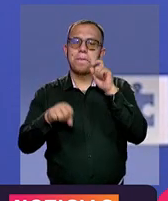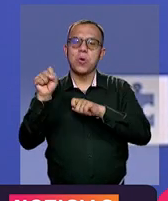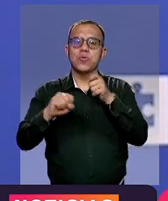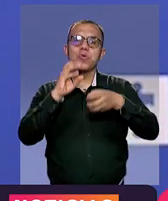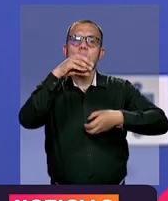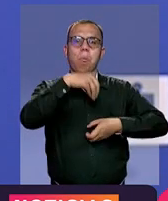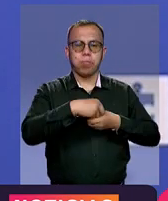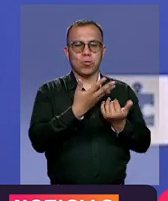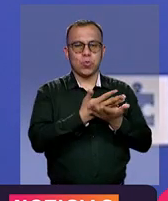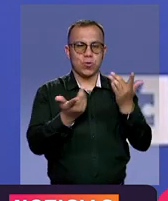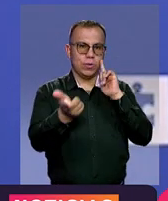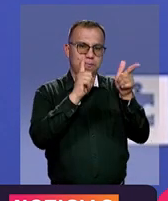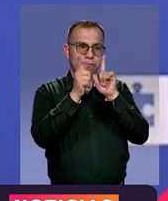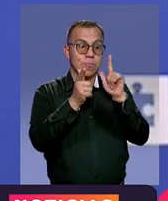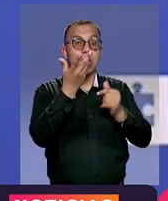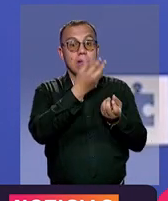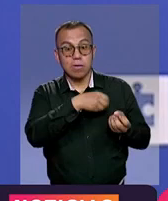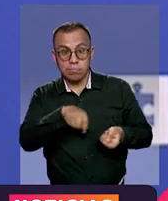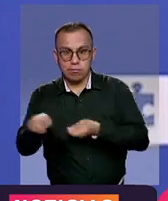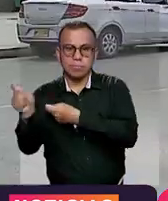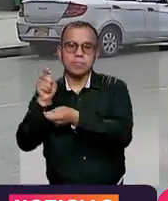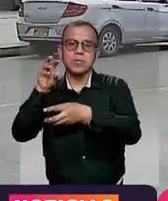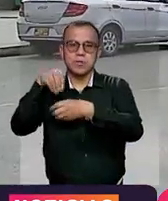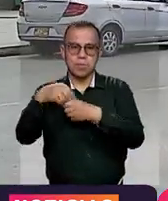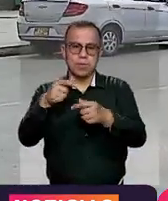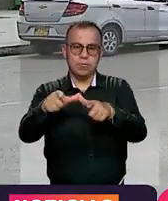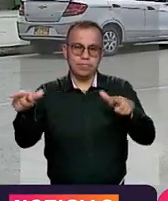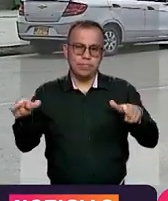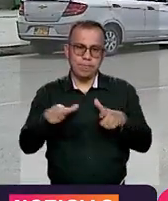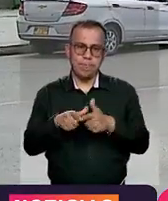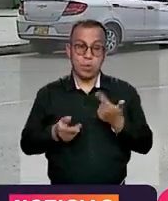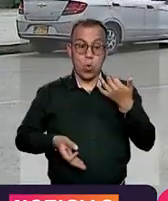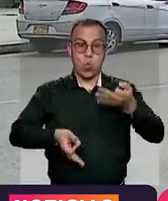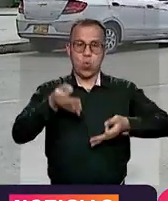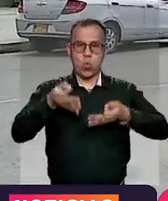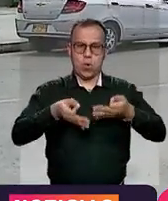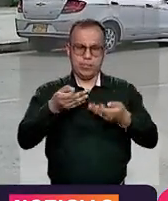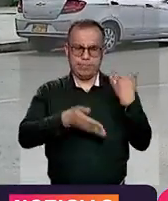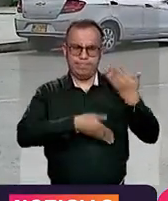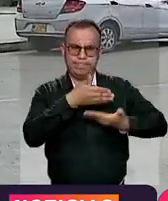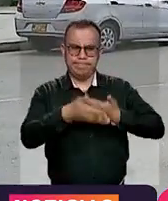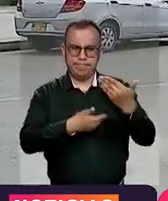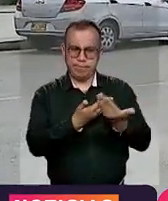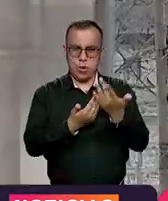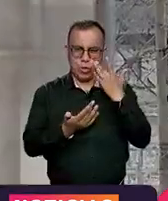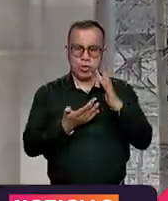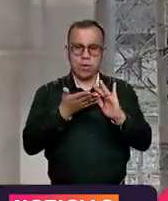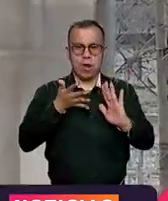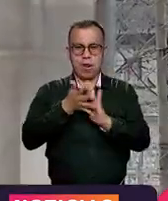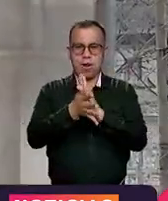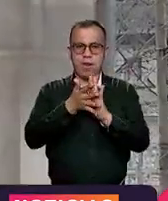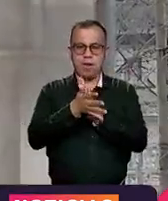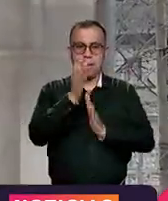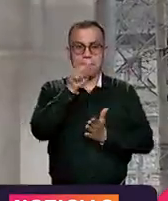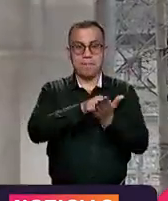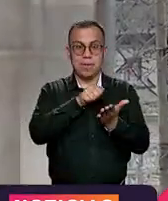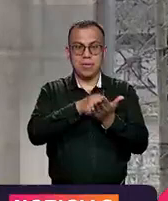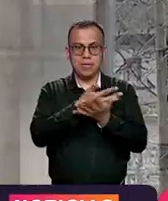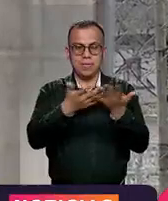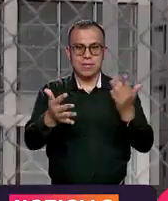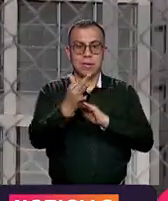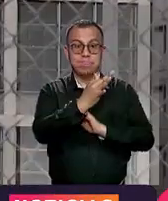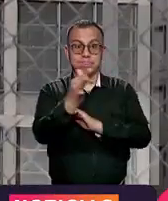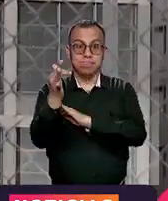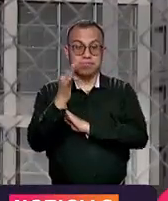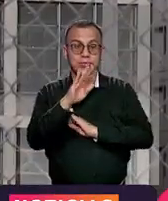transportaba los productos que serían ingresados a las celdas. Un juez de garantías describió durante la judicialización el material que identificó la